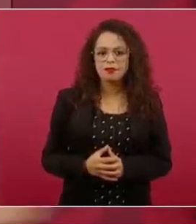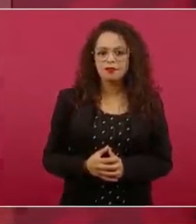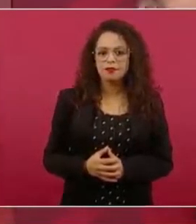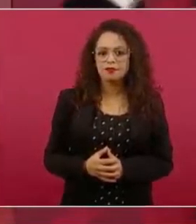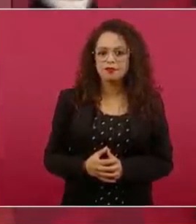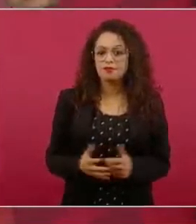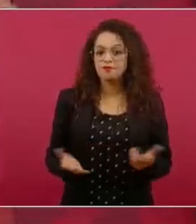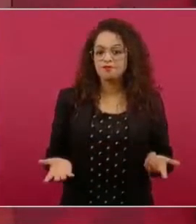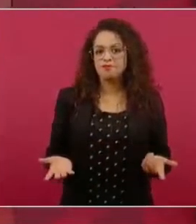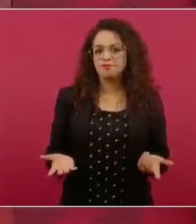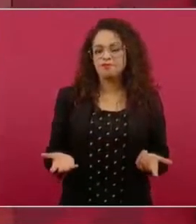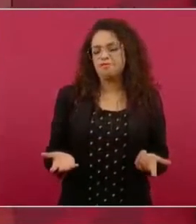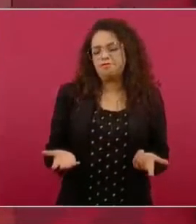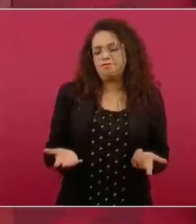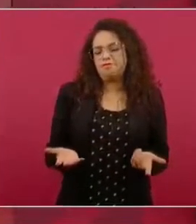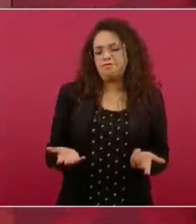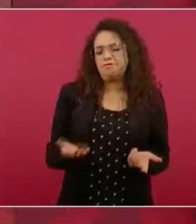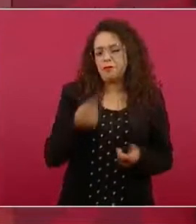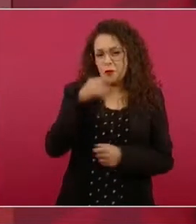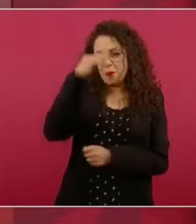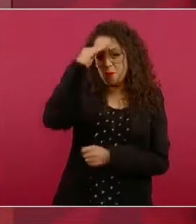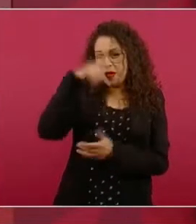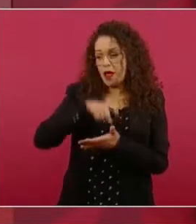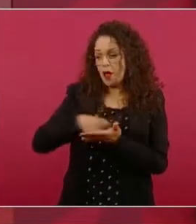en un Toyota.